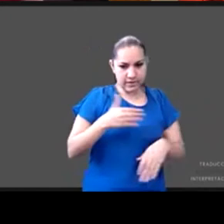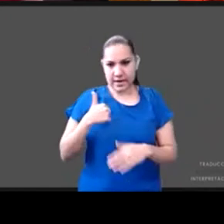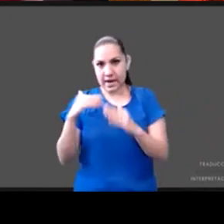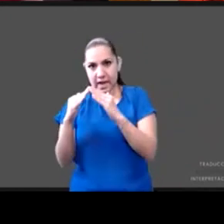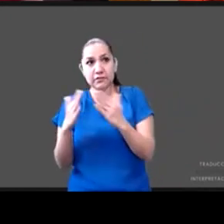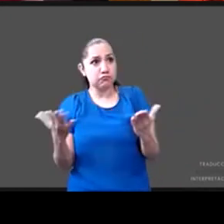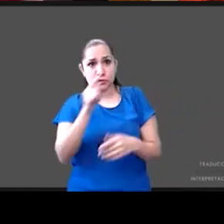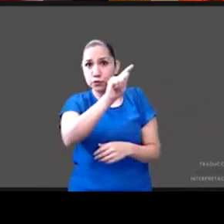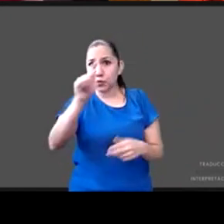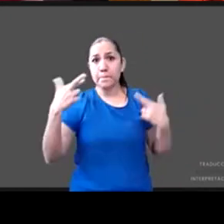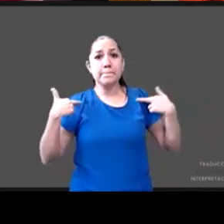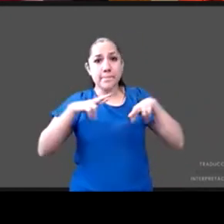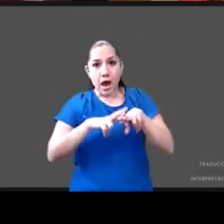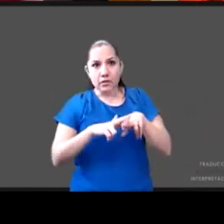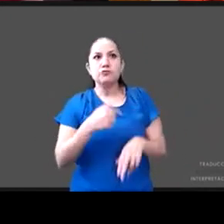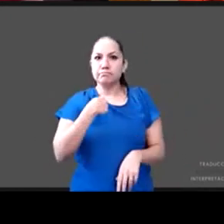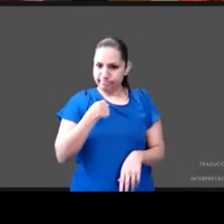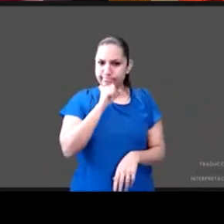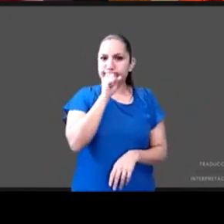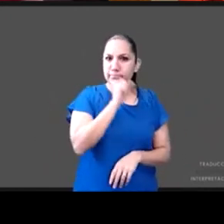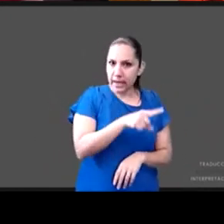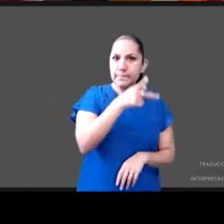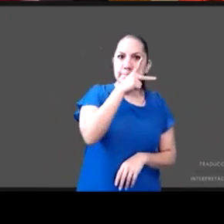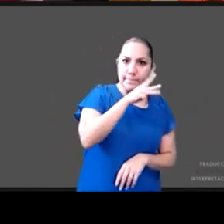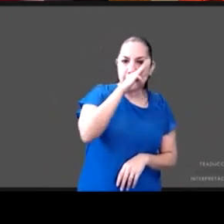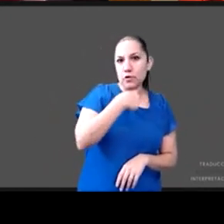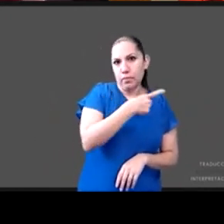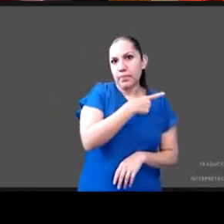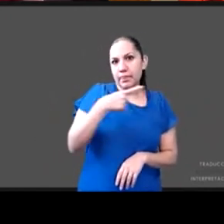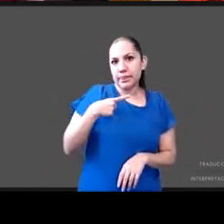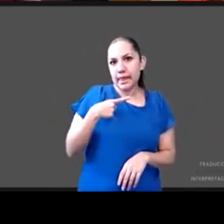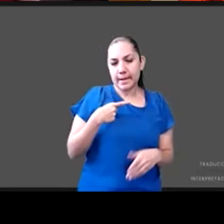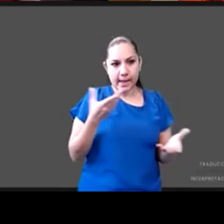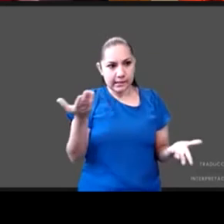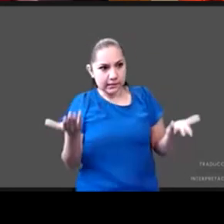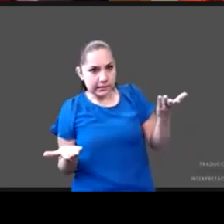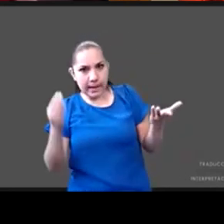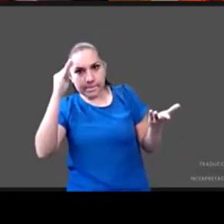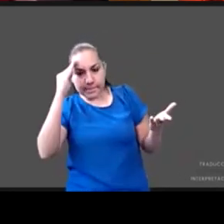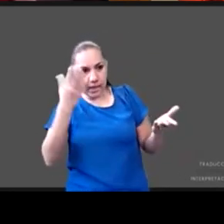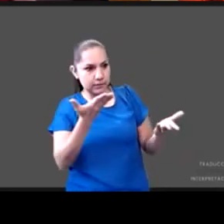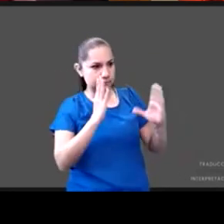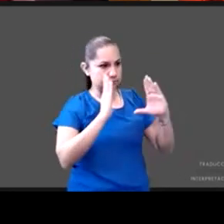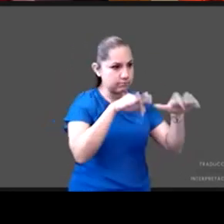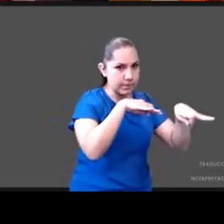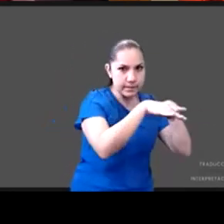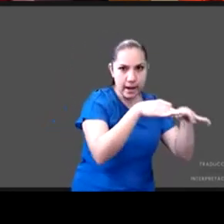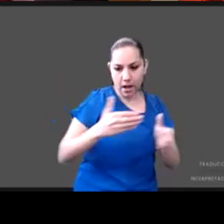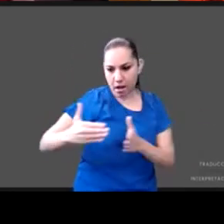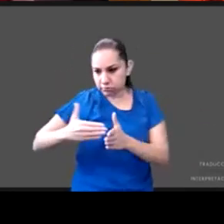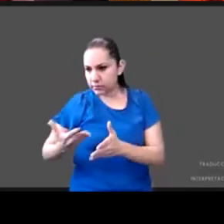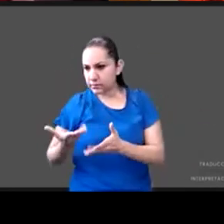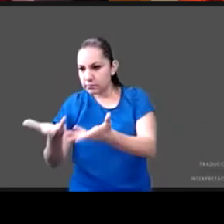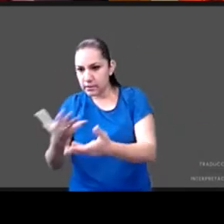ver cómo organizan la vida cotidiana y dar clases. Y los padres y madres han tenido que hacer eso durante el encierro.